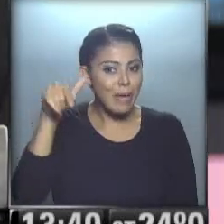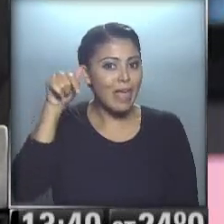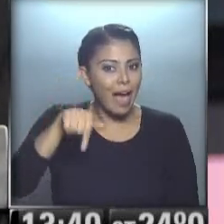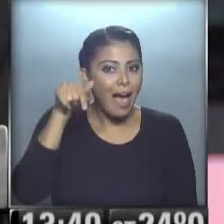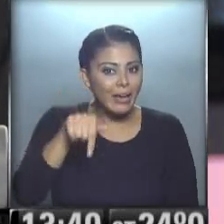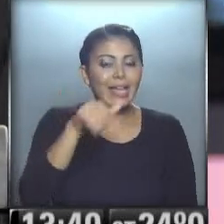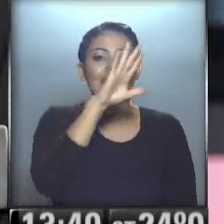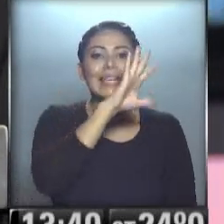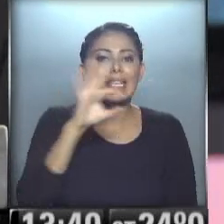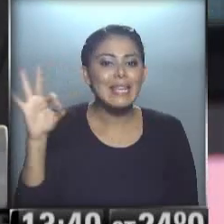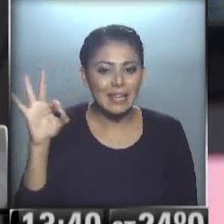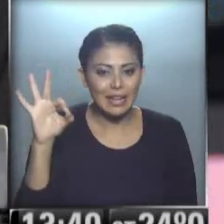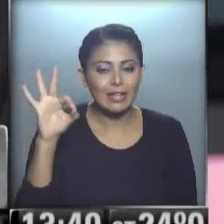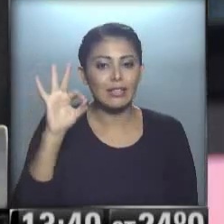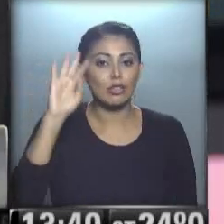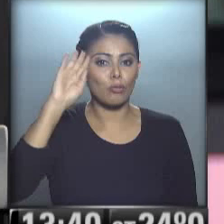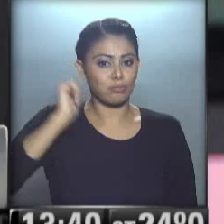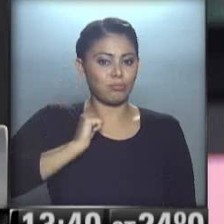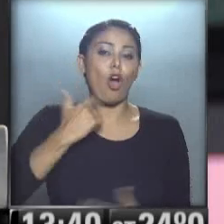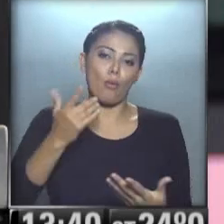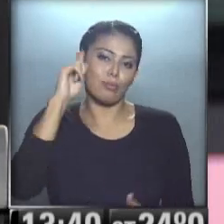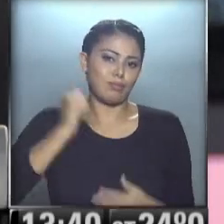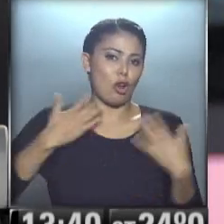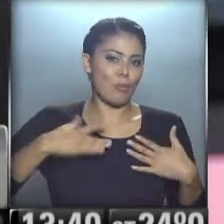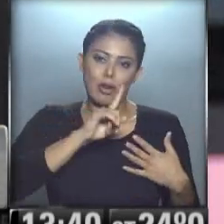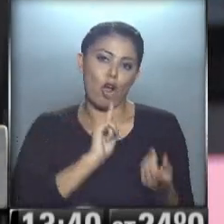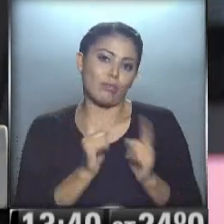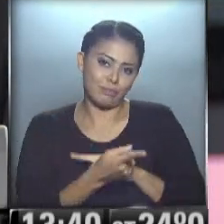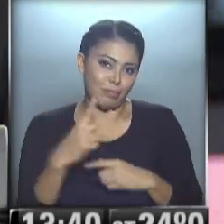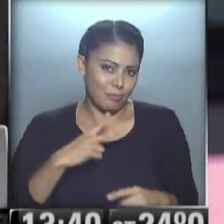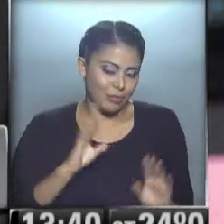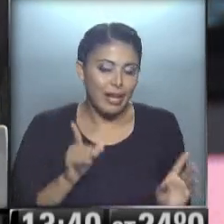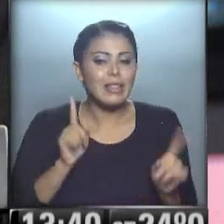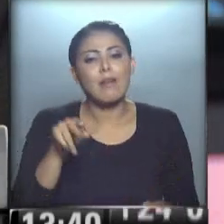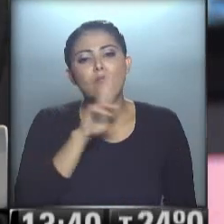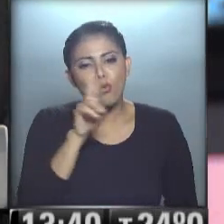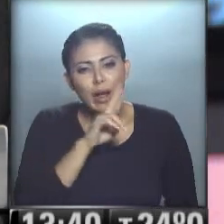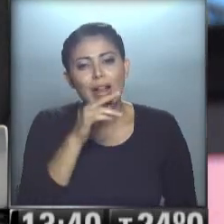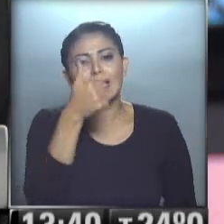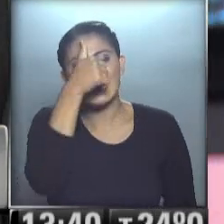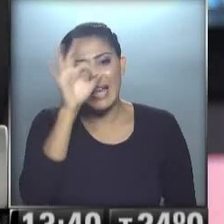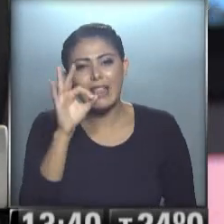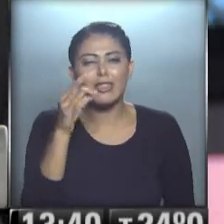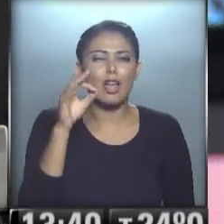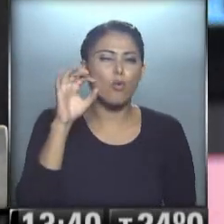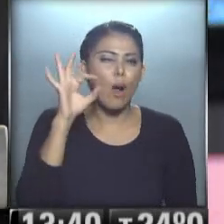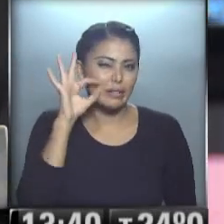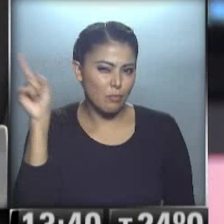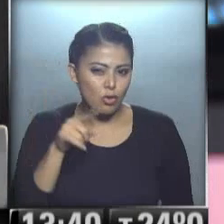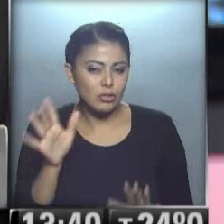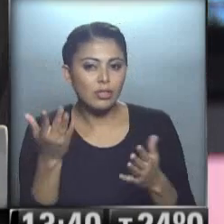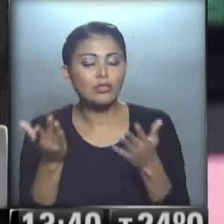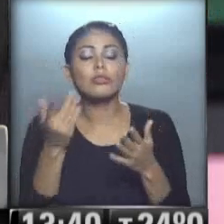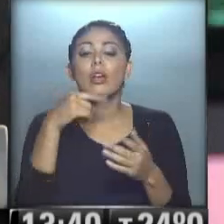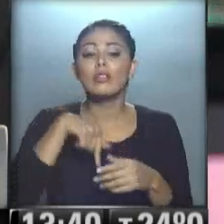reunieron a 500 uniformados fueron sin uniforme obviamente también había había mujeres eran 60 40% y de